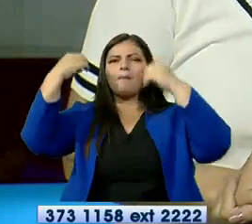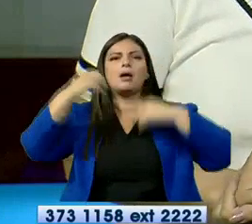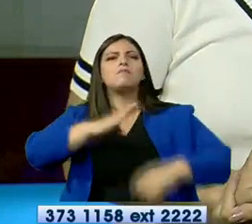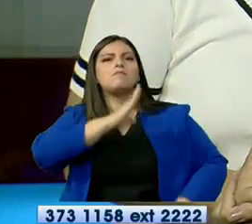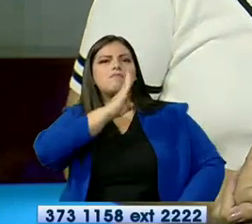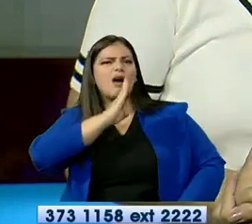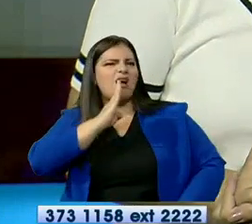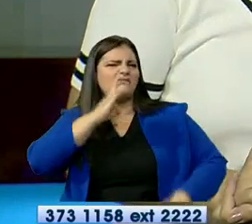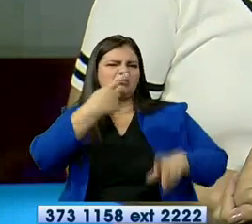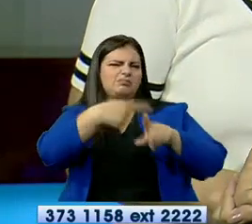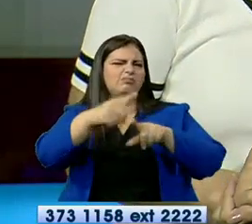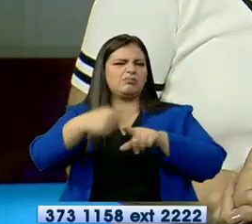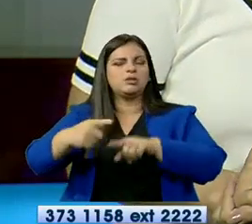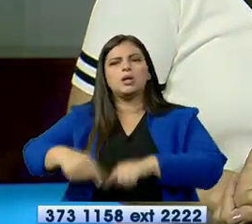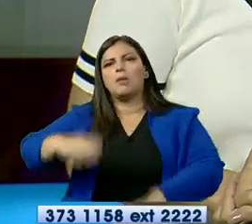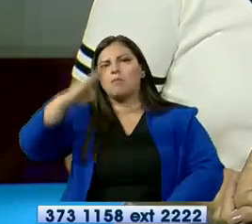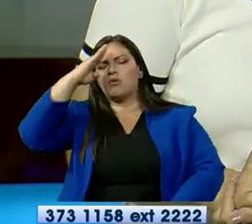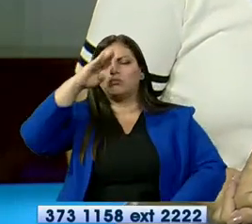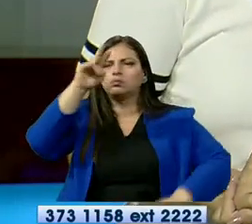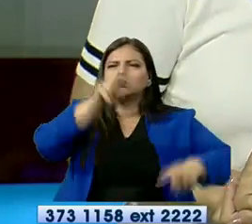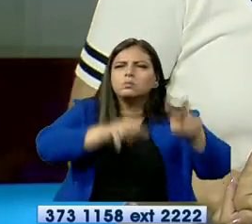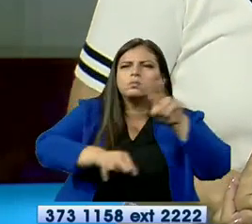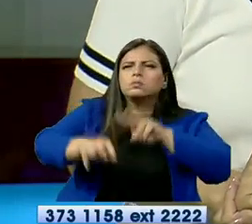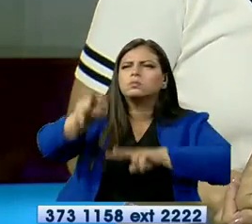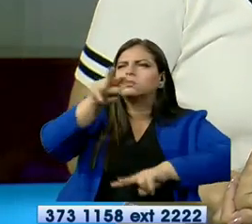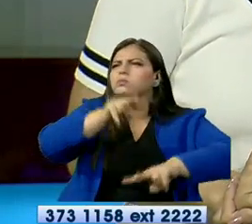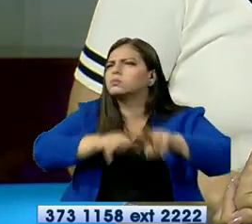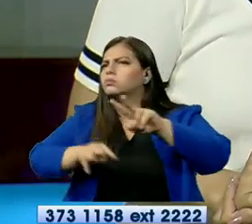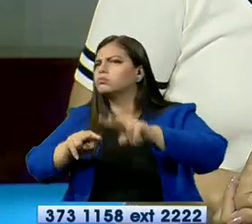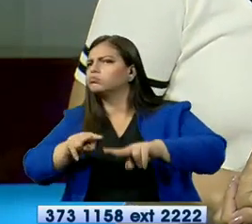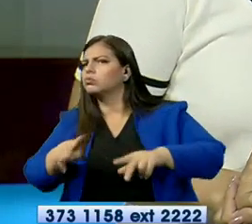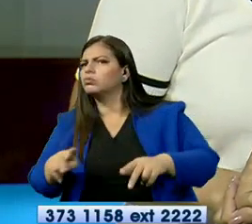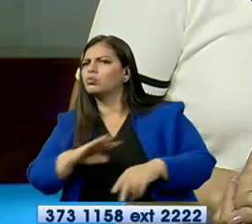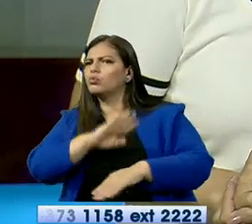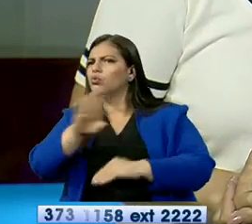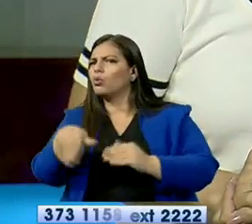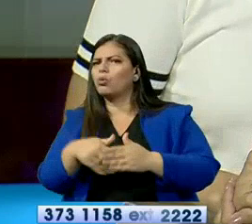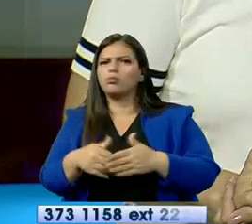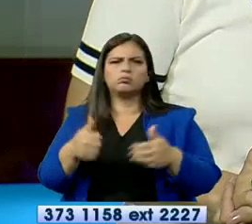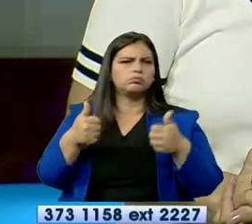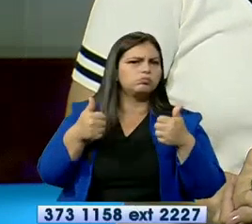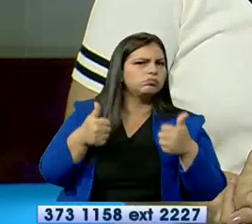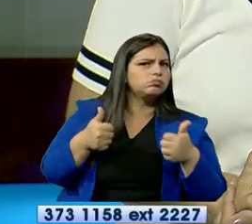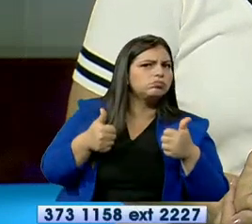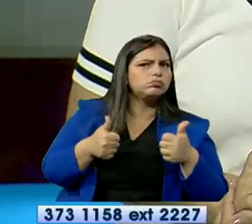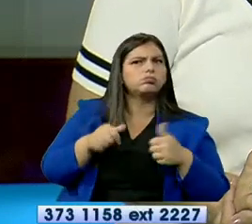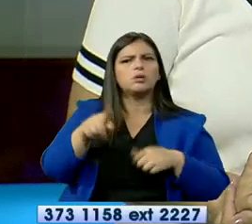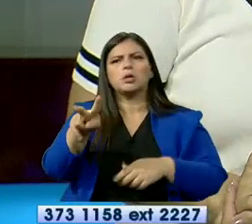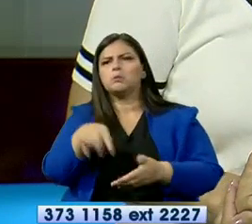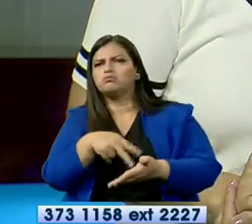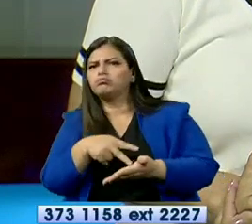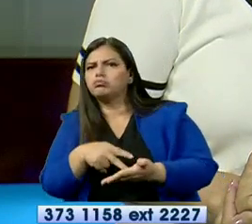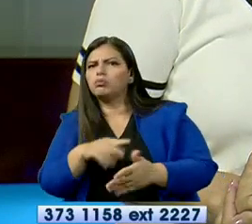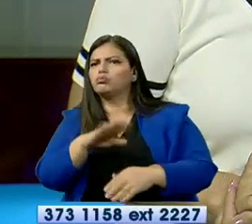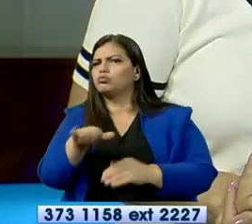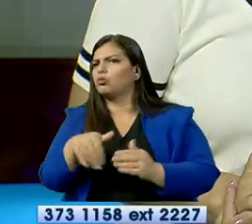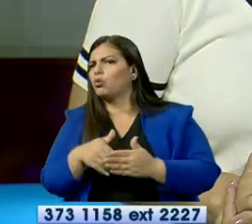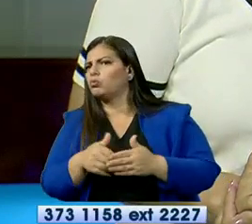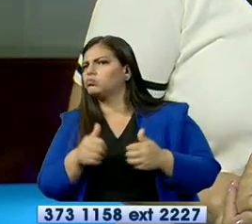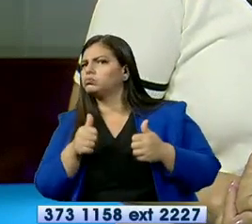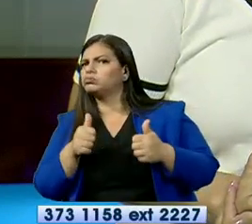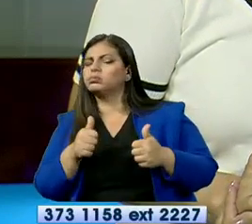amigos televidentes, tenía como objetivo verificar el normal desarrollo de las actividades sin afectar o poner en riesgo a